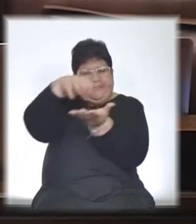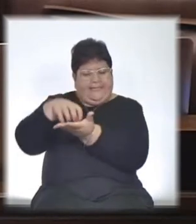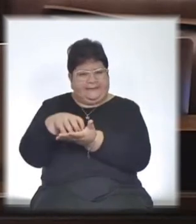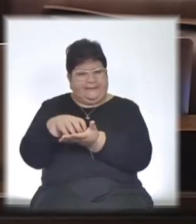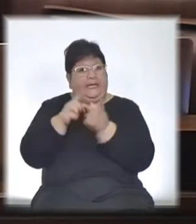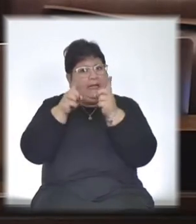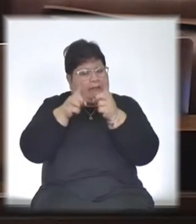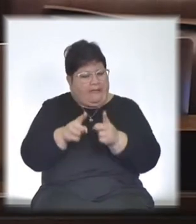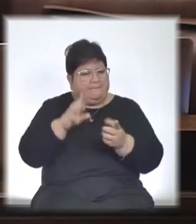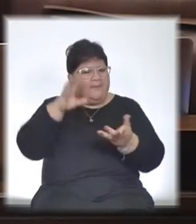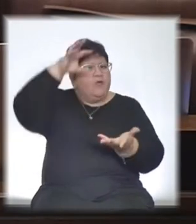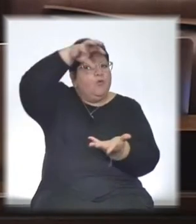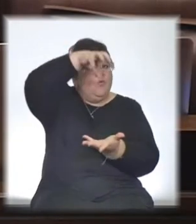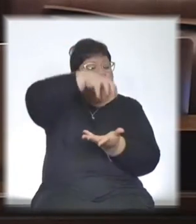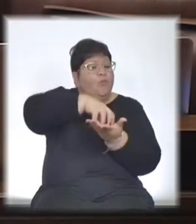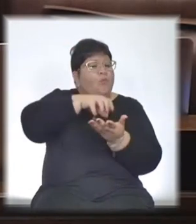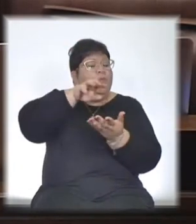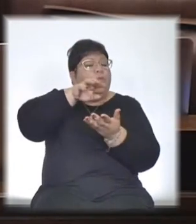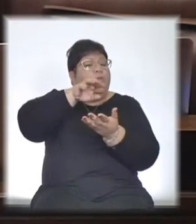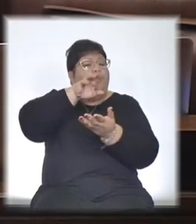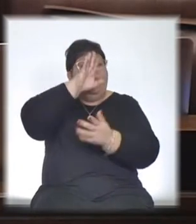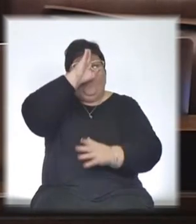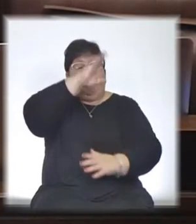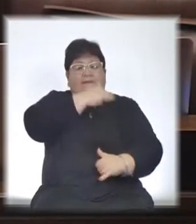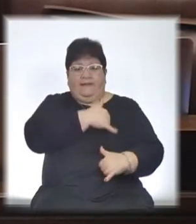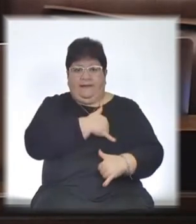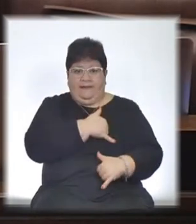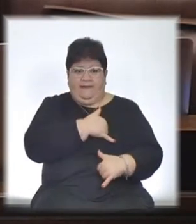sinnúmero de cuarteles por el cual circularon,